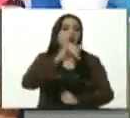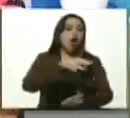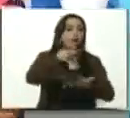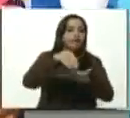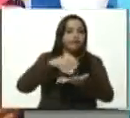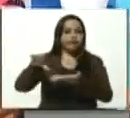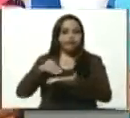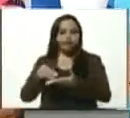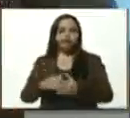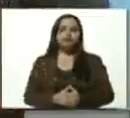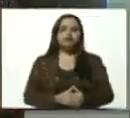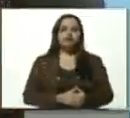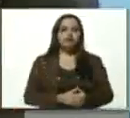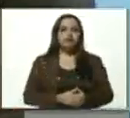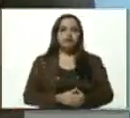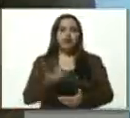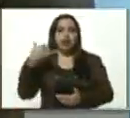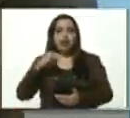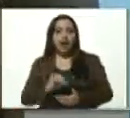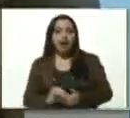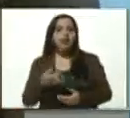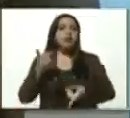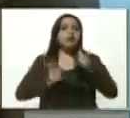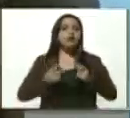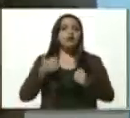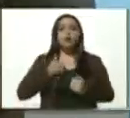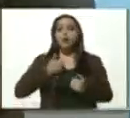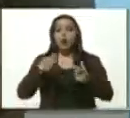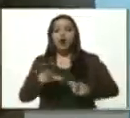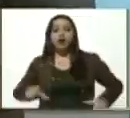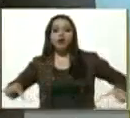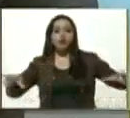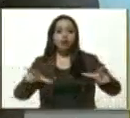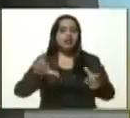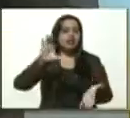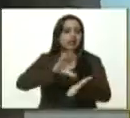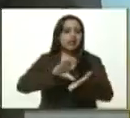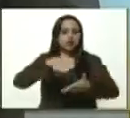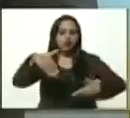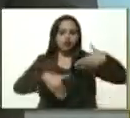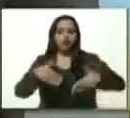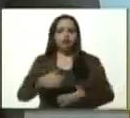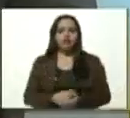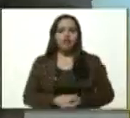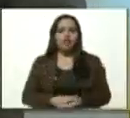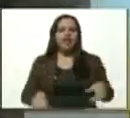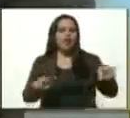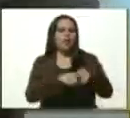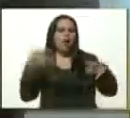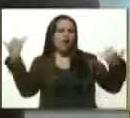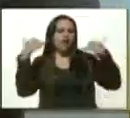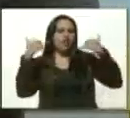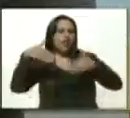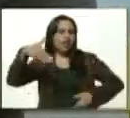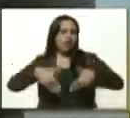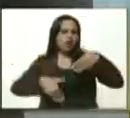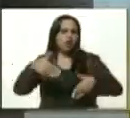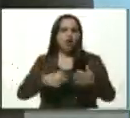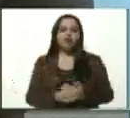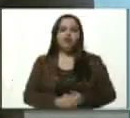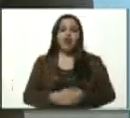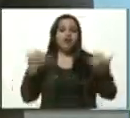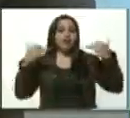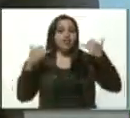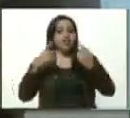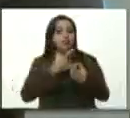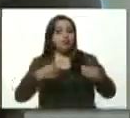esa información que nos llegue desde cualquiera de los centros. Realmente es una fiesta electoral, una fiesta democrática